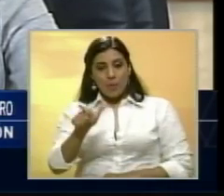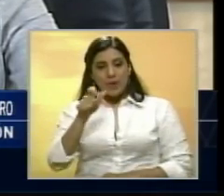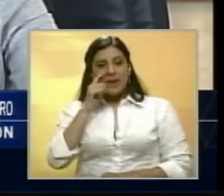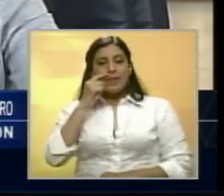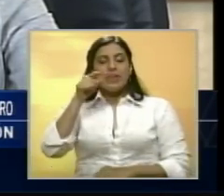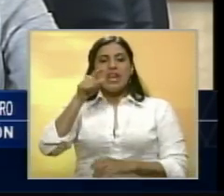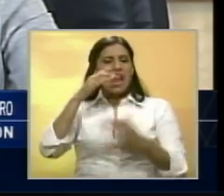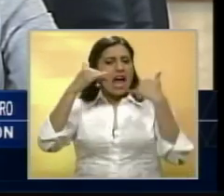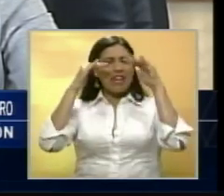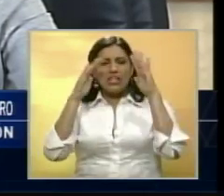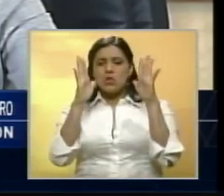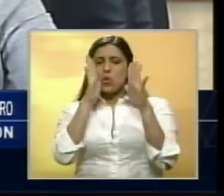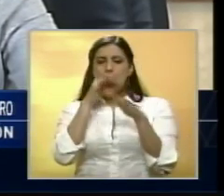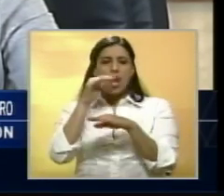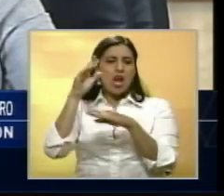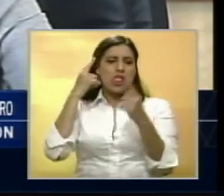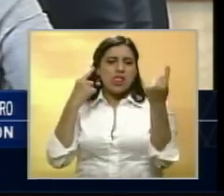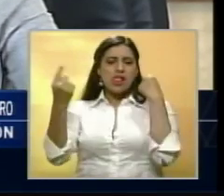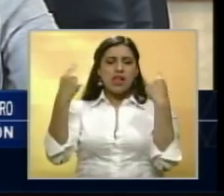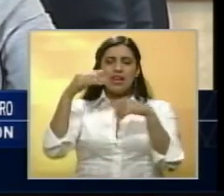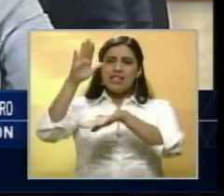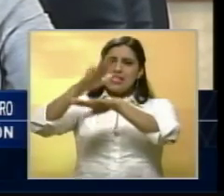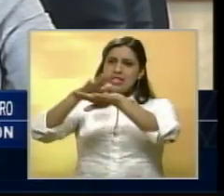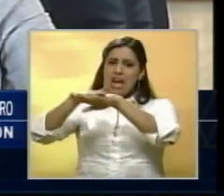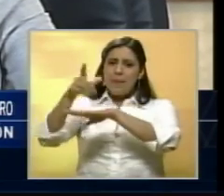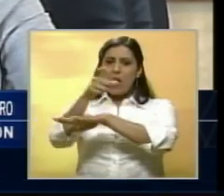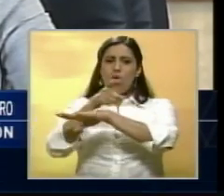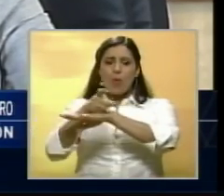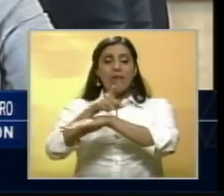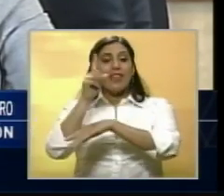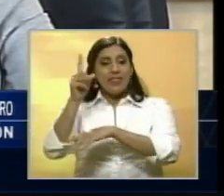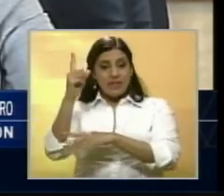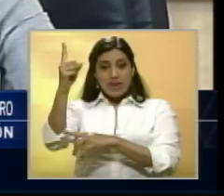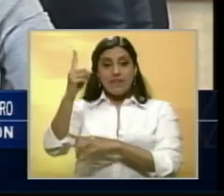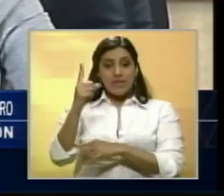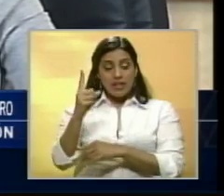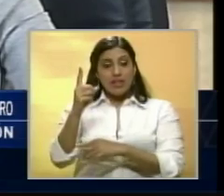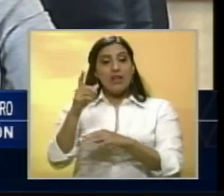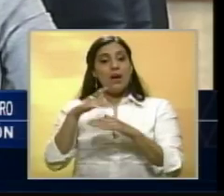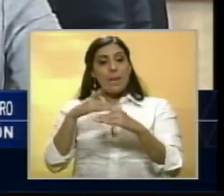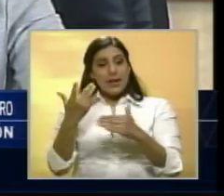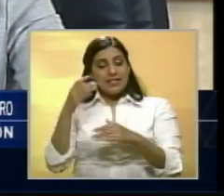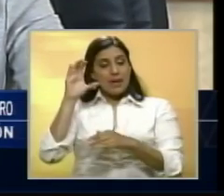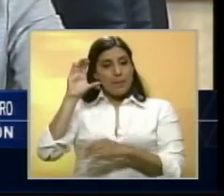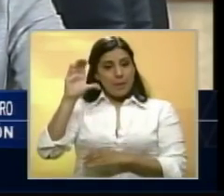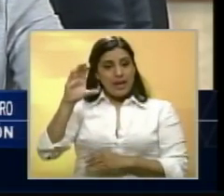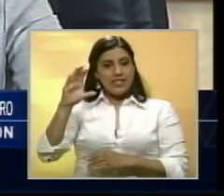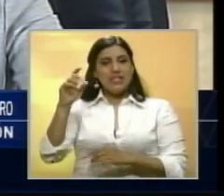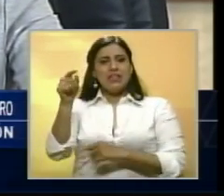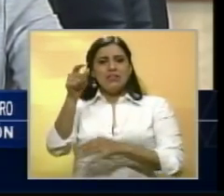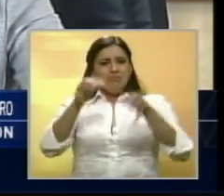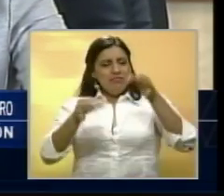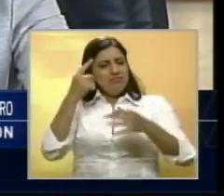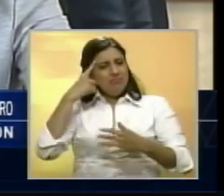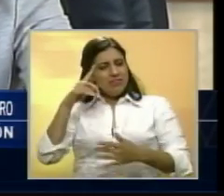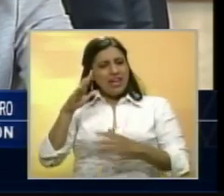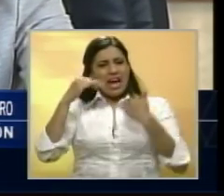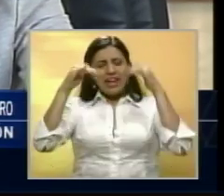de desatender el llamado por parte del gobierno nacional de medir sus acciones sobre nuestro país, quien a su juicio